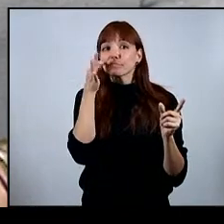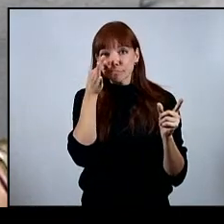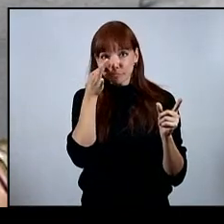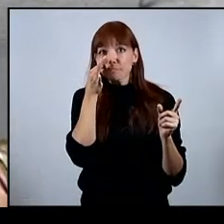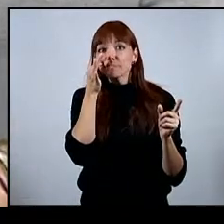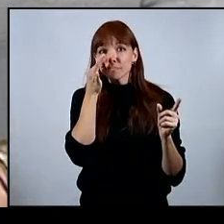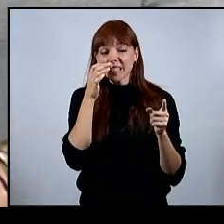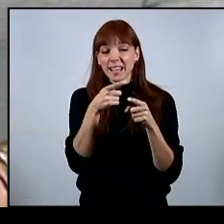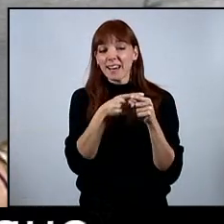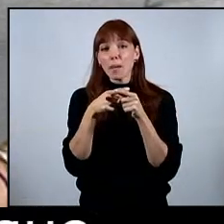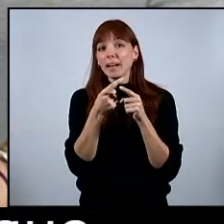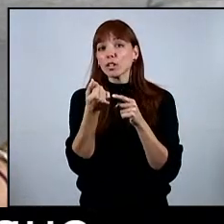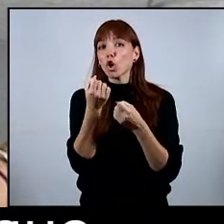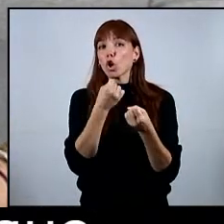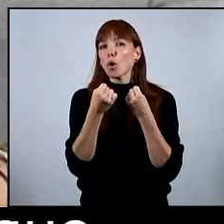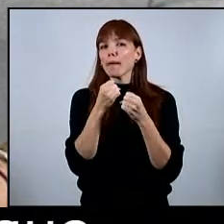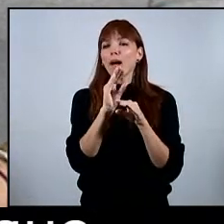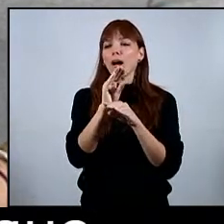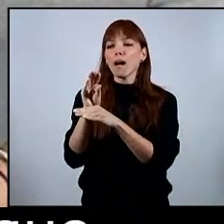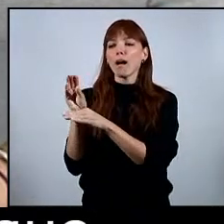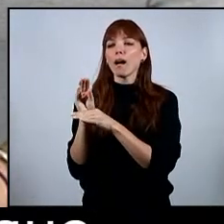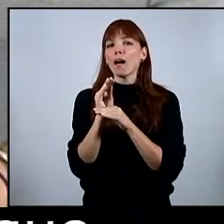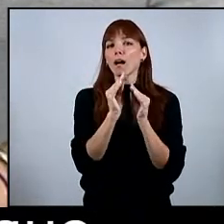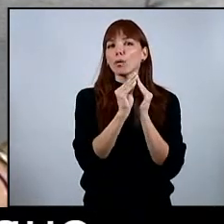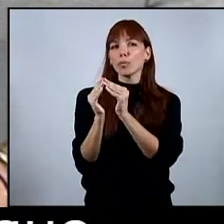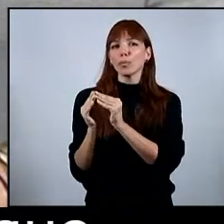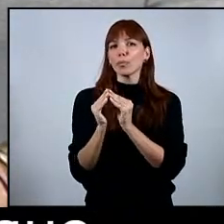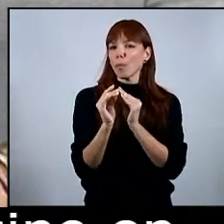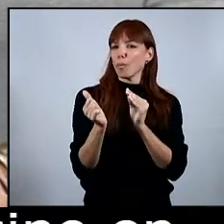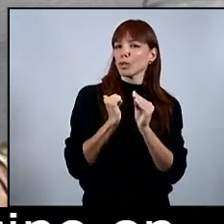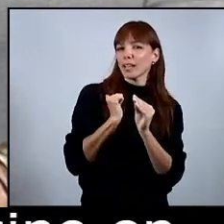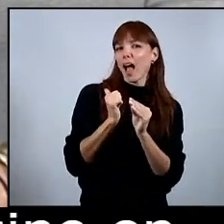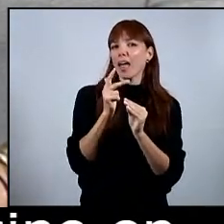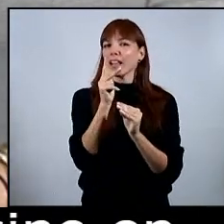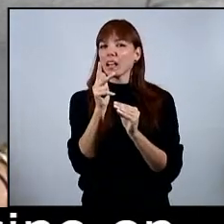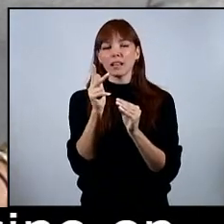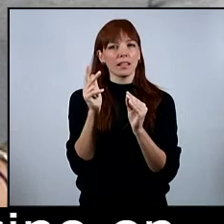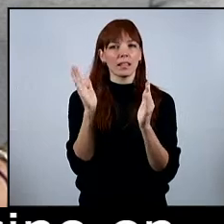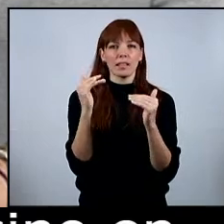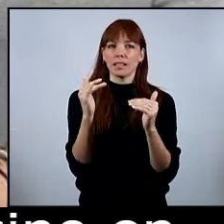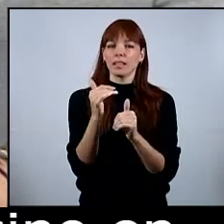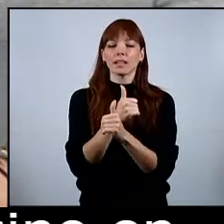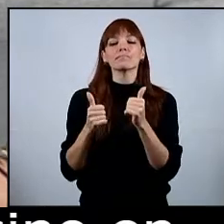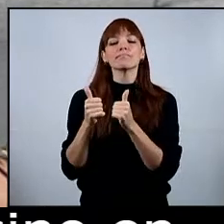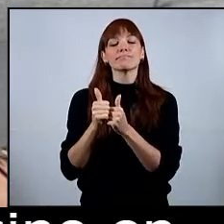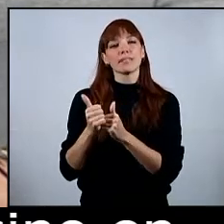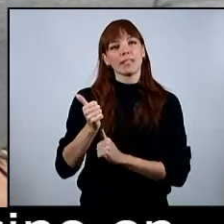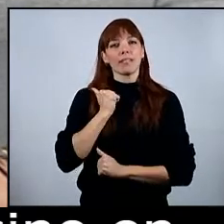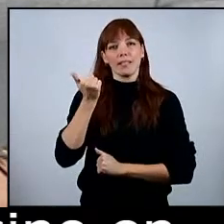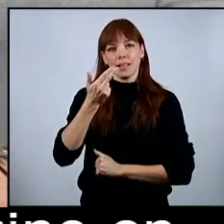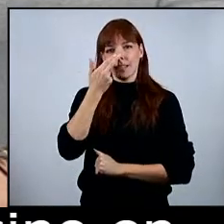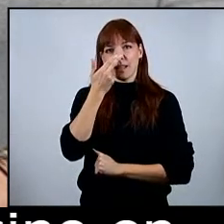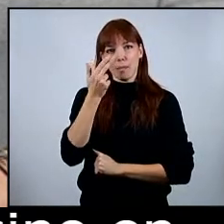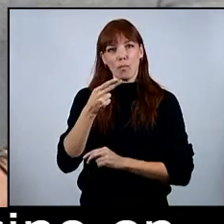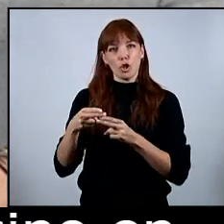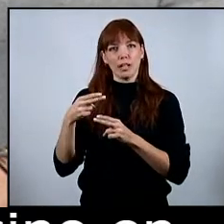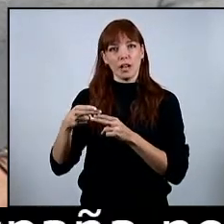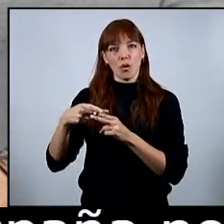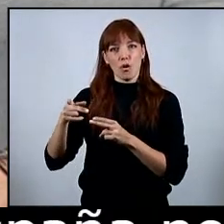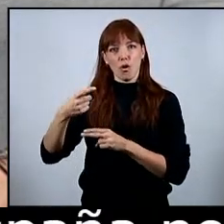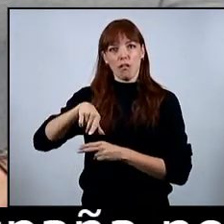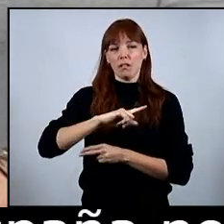cimenta para nada en la necesidad, sino en el oportunismo político. Y la lealtad de Extremadura a España no está siendo